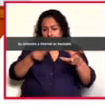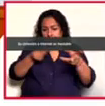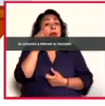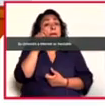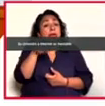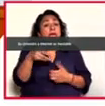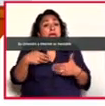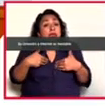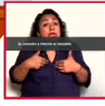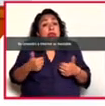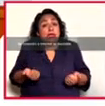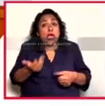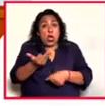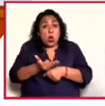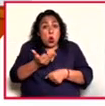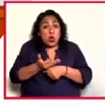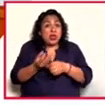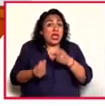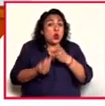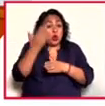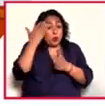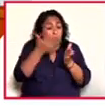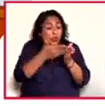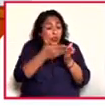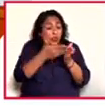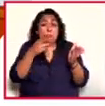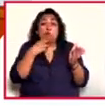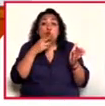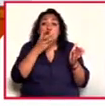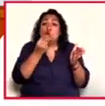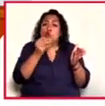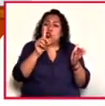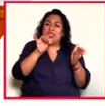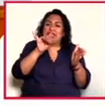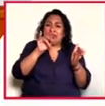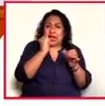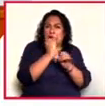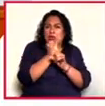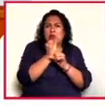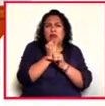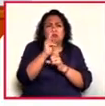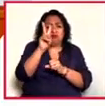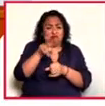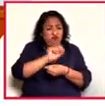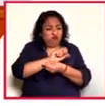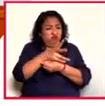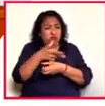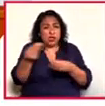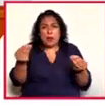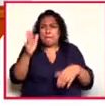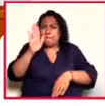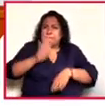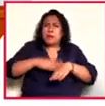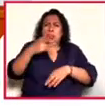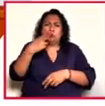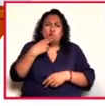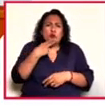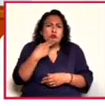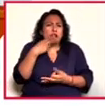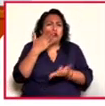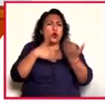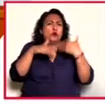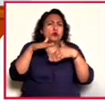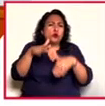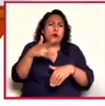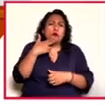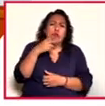en una nueva era digital y que también la propia pandemia nos llevó a explotar mucho más todo lo que son los medios